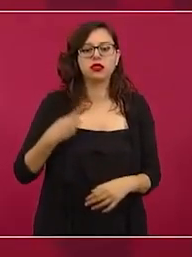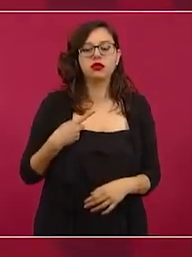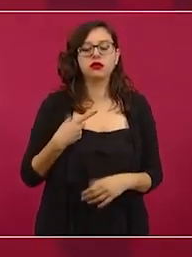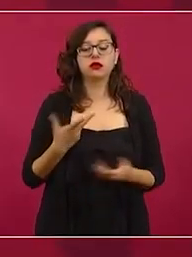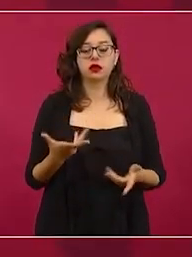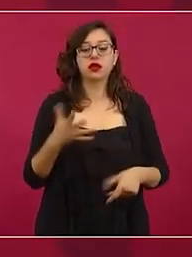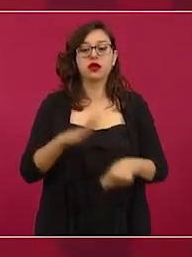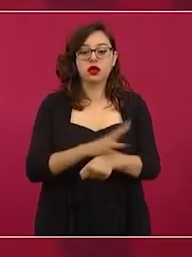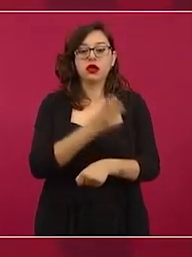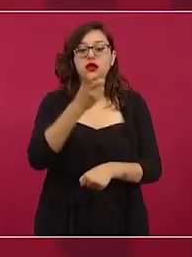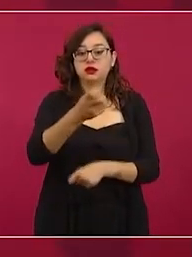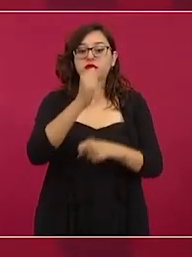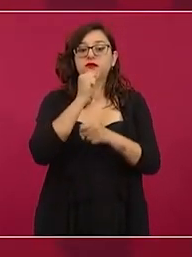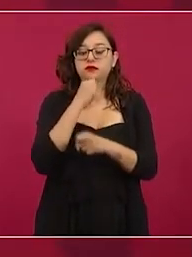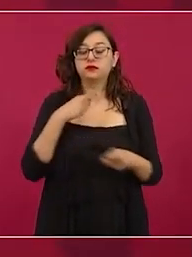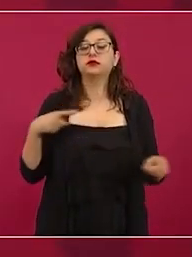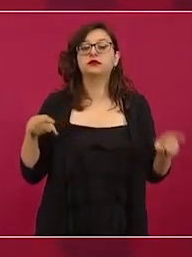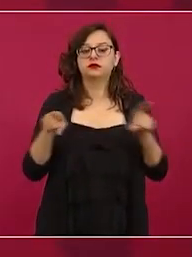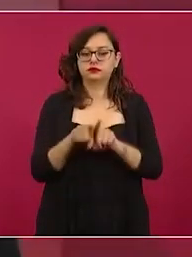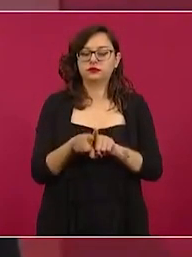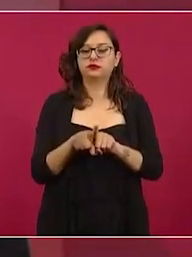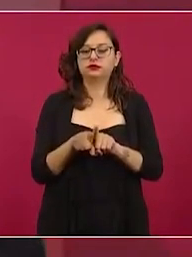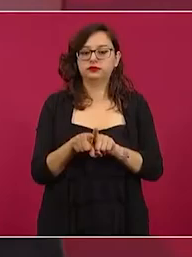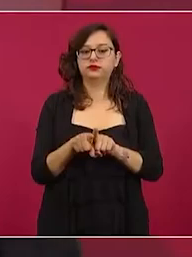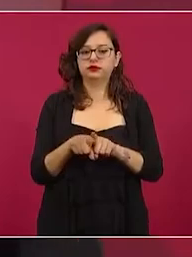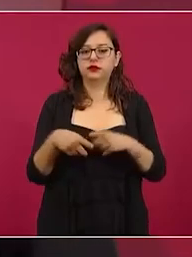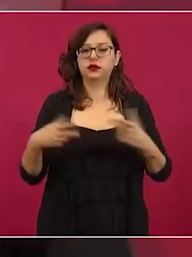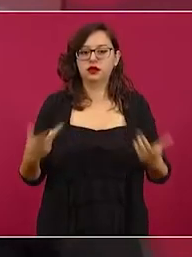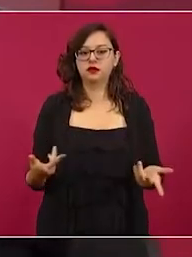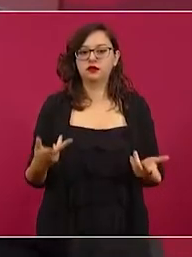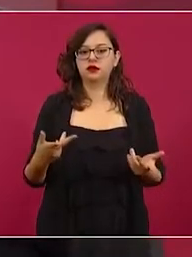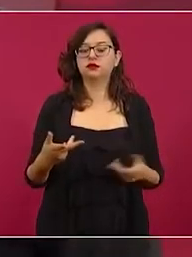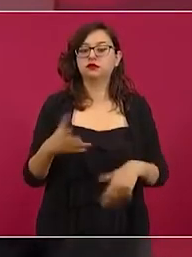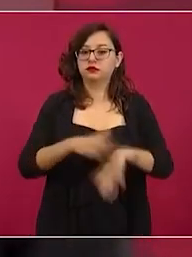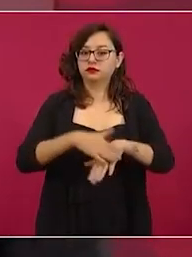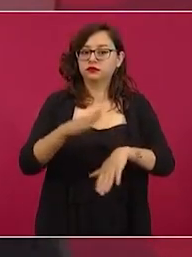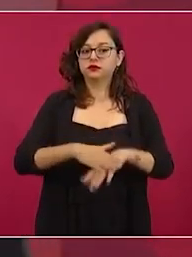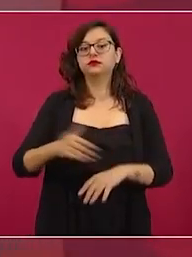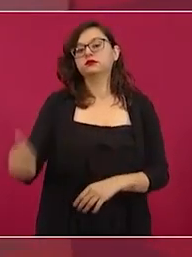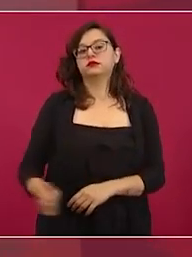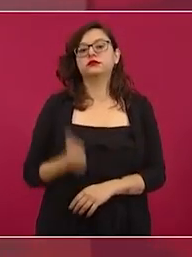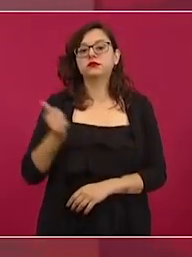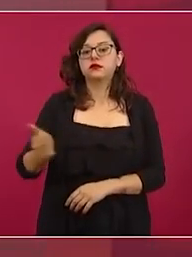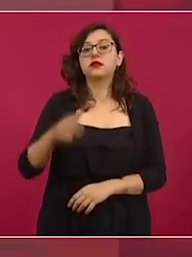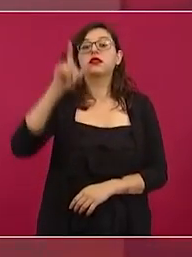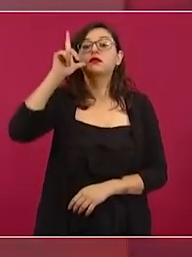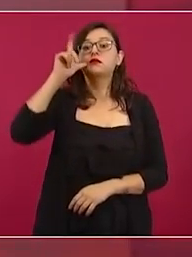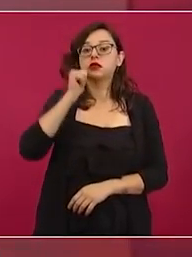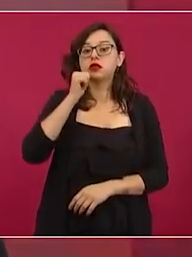Hago un llamado a quienes van a manifestarse mañana, las mujeres,